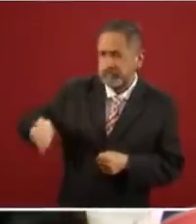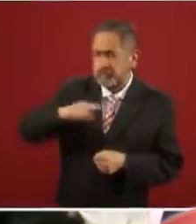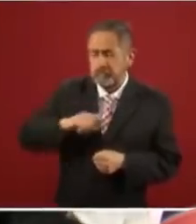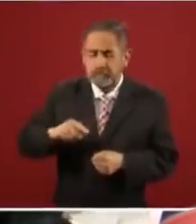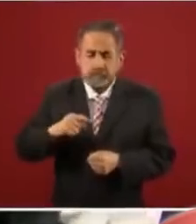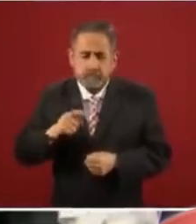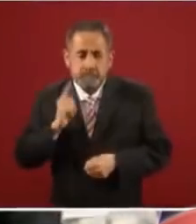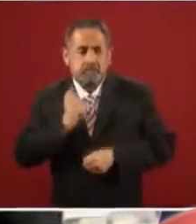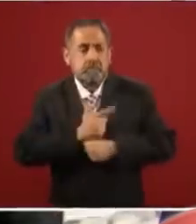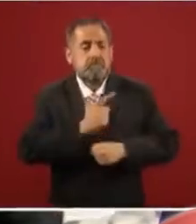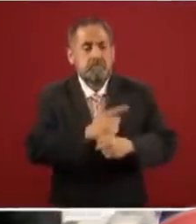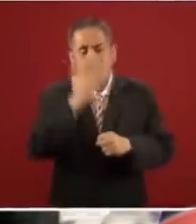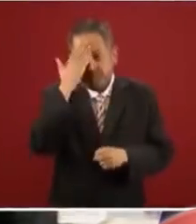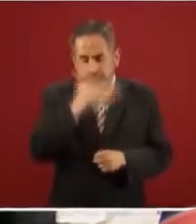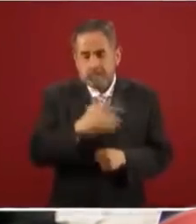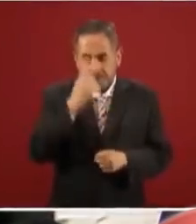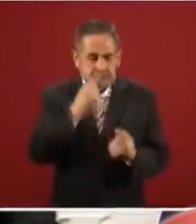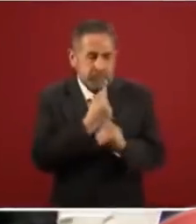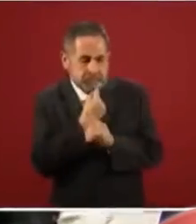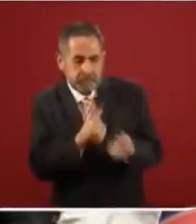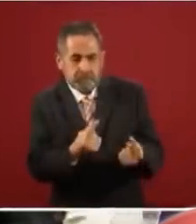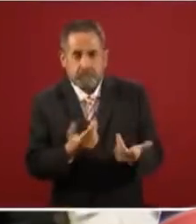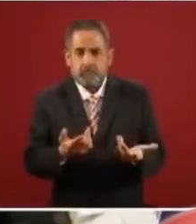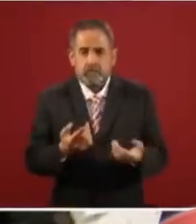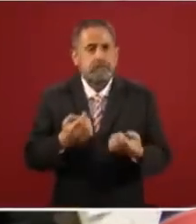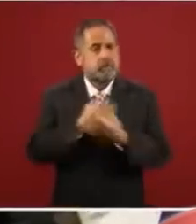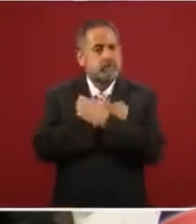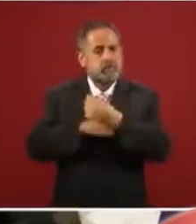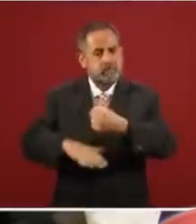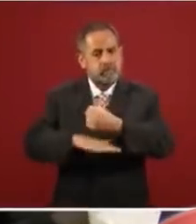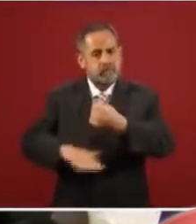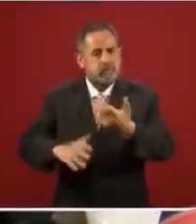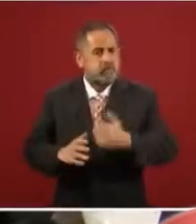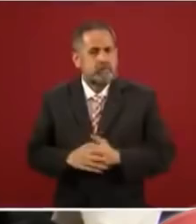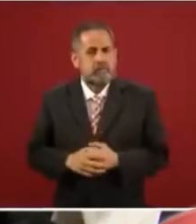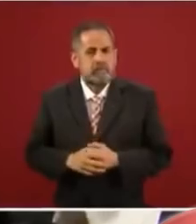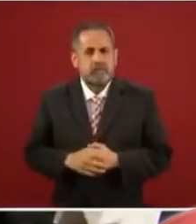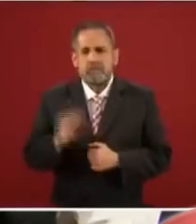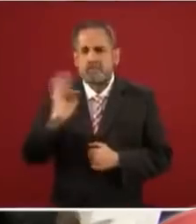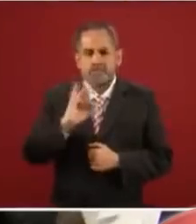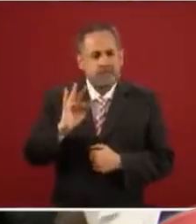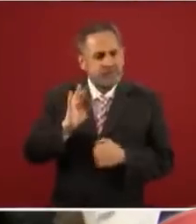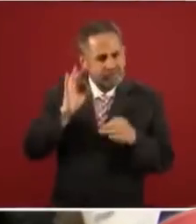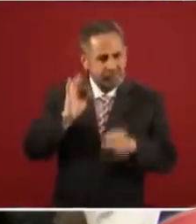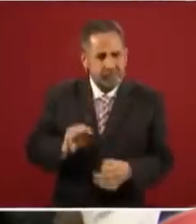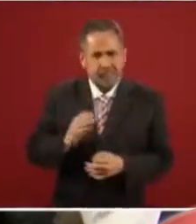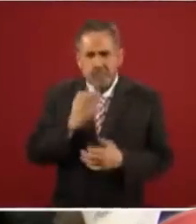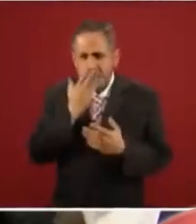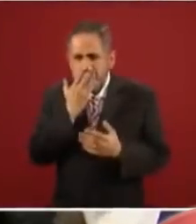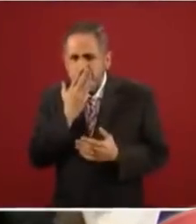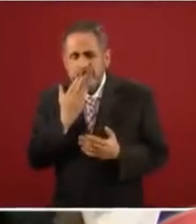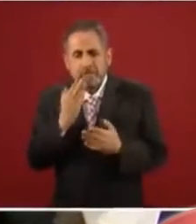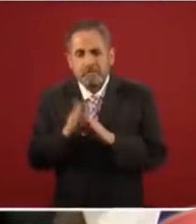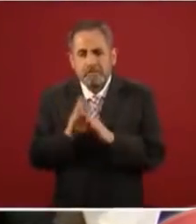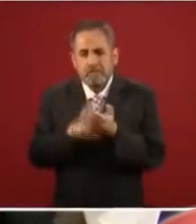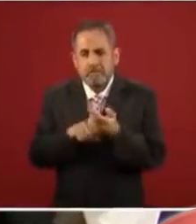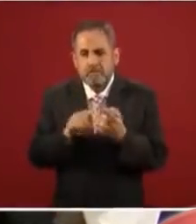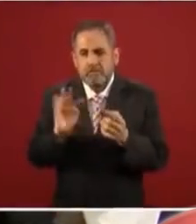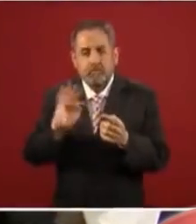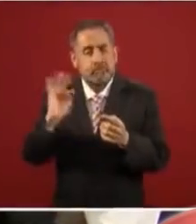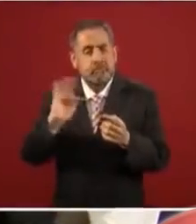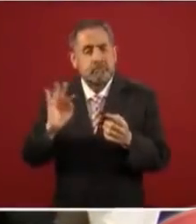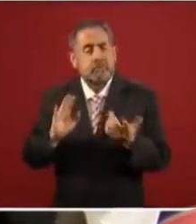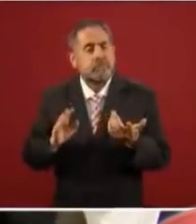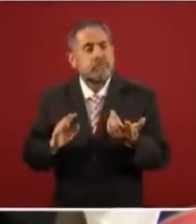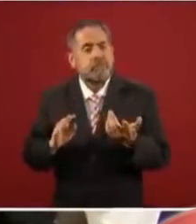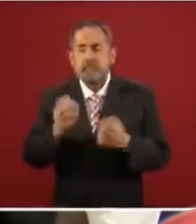para atender a los niños y sobre todo en educación básica. Preguntarles si en efecto considera que hay una diferencia entre quienes,